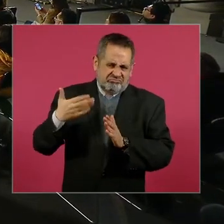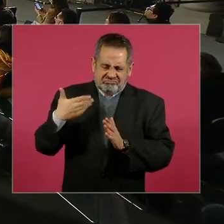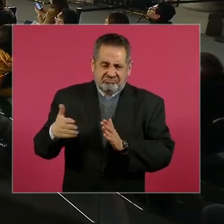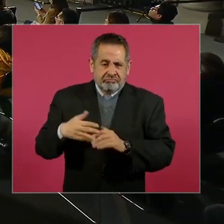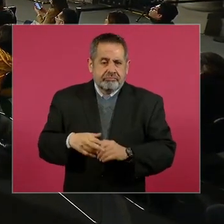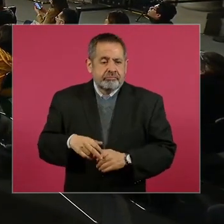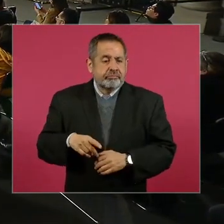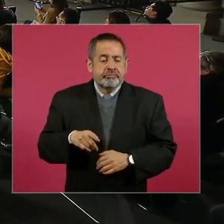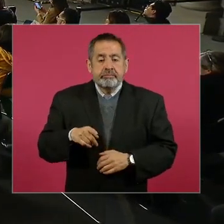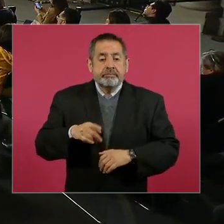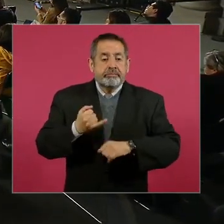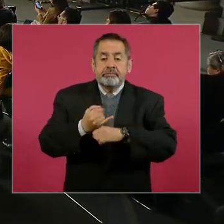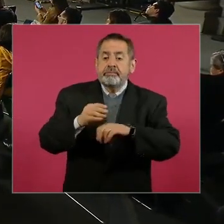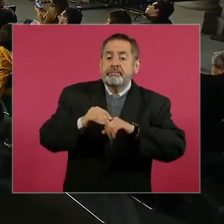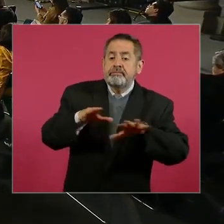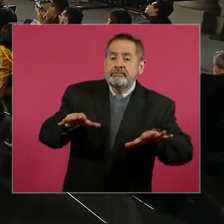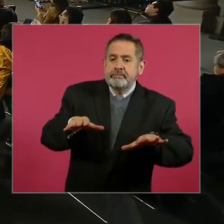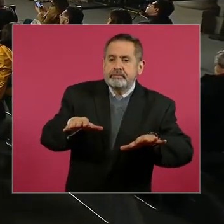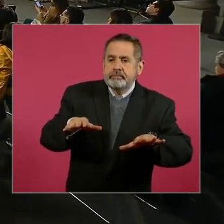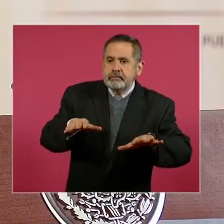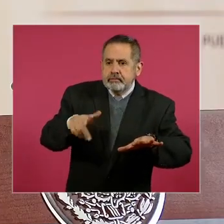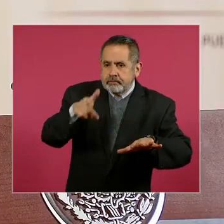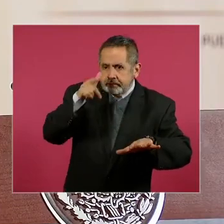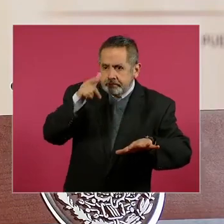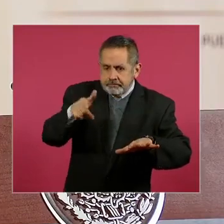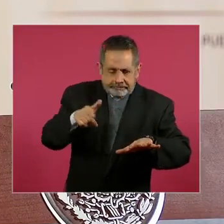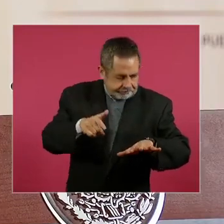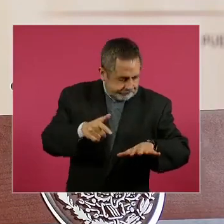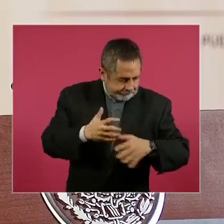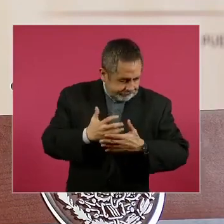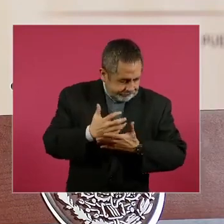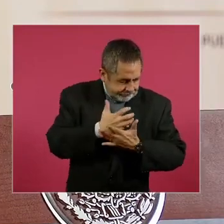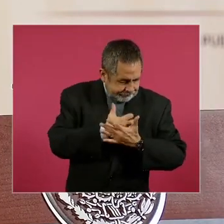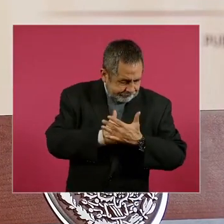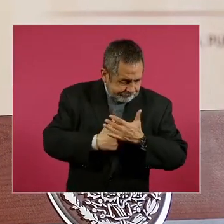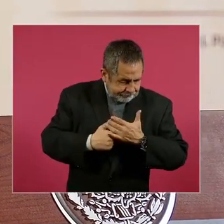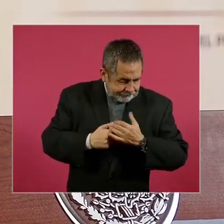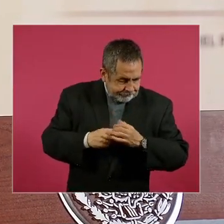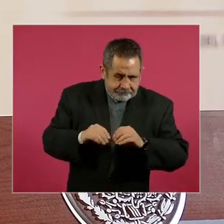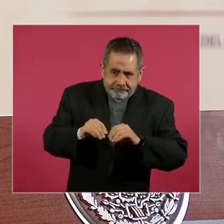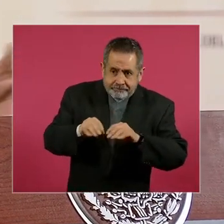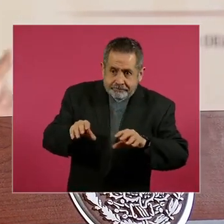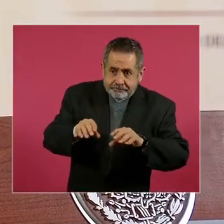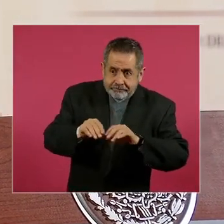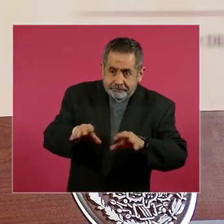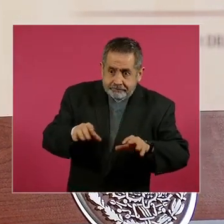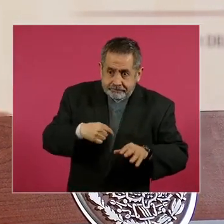Cuando la información se convirtió en negocio, la verdad